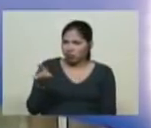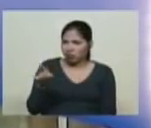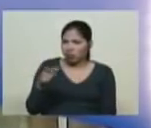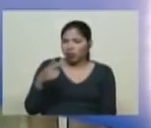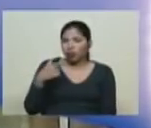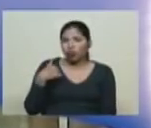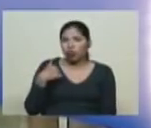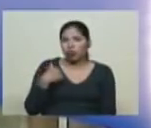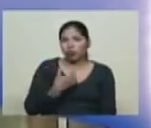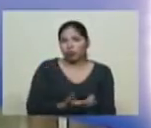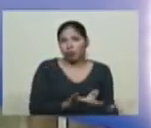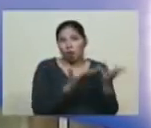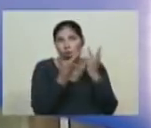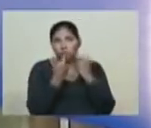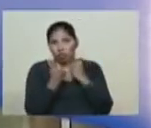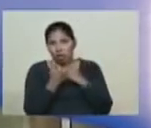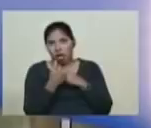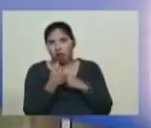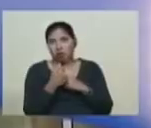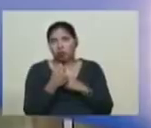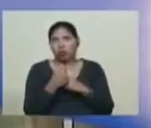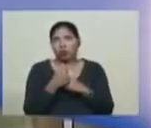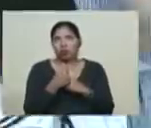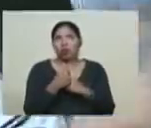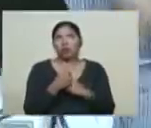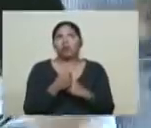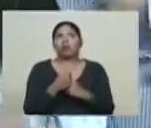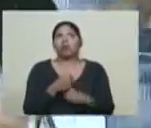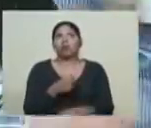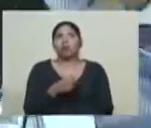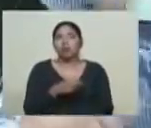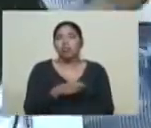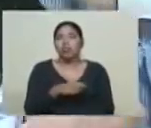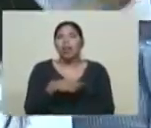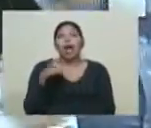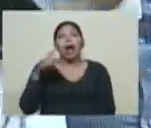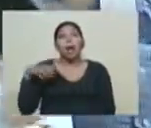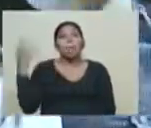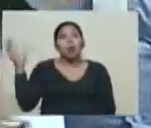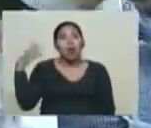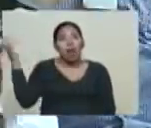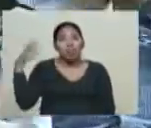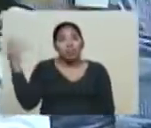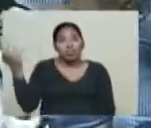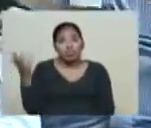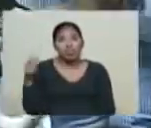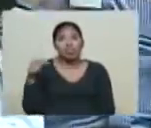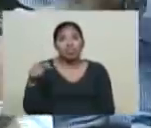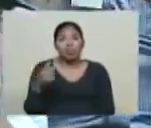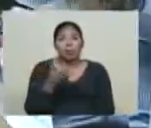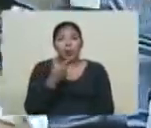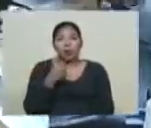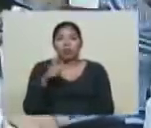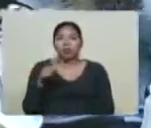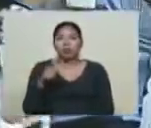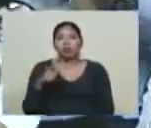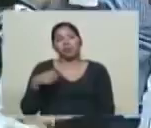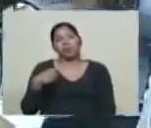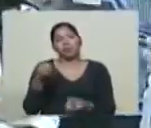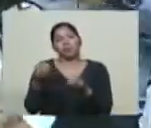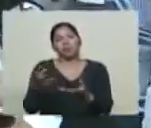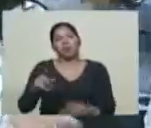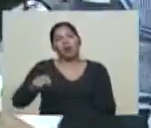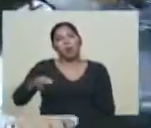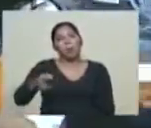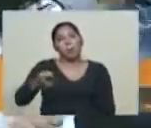necesitaban servicio de ambulancia, y aquí está la llave de la ambulancia nueva y moderna para el hospital de